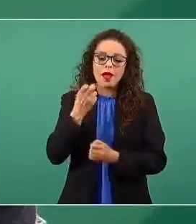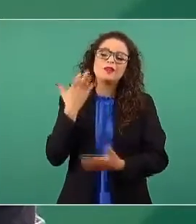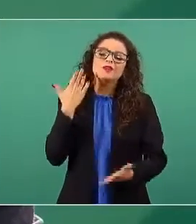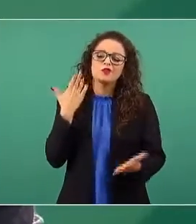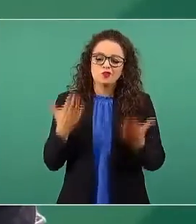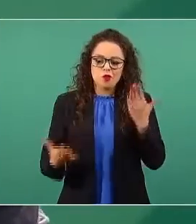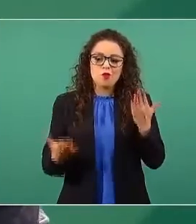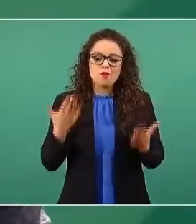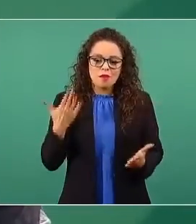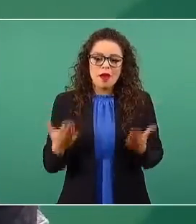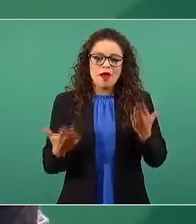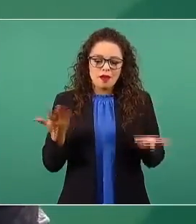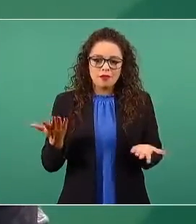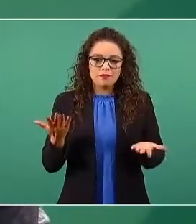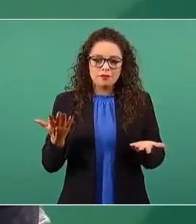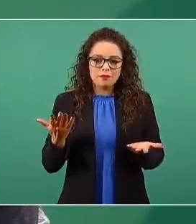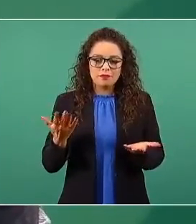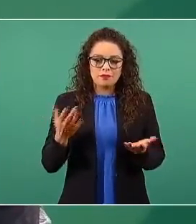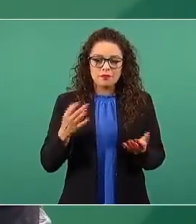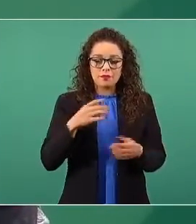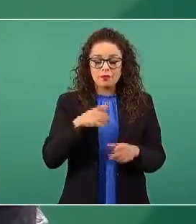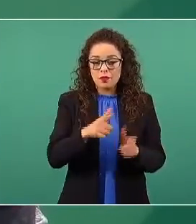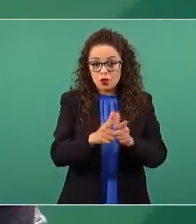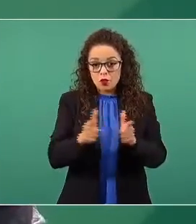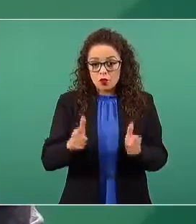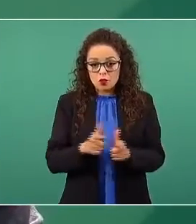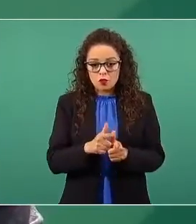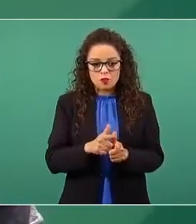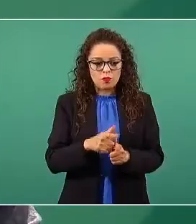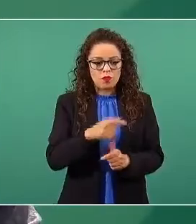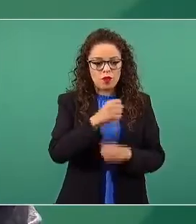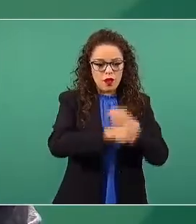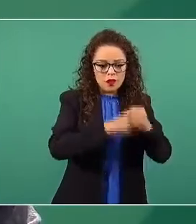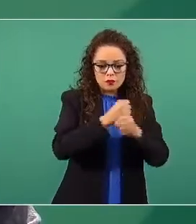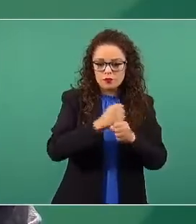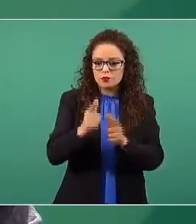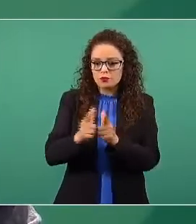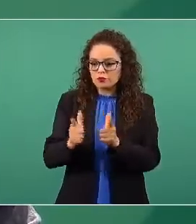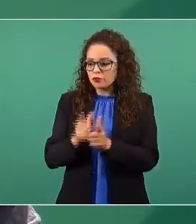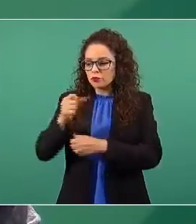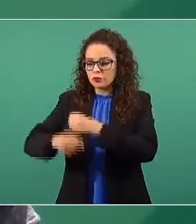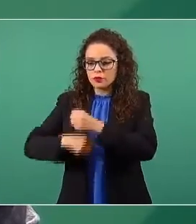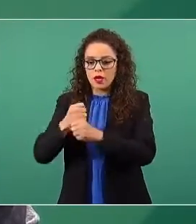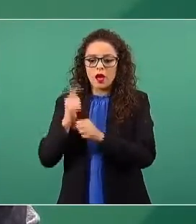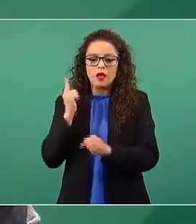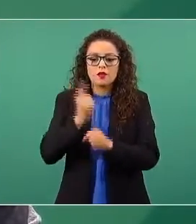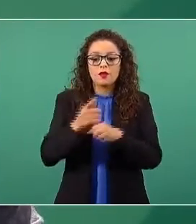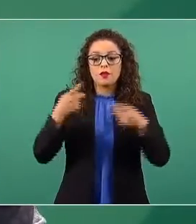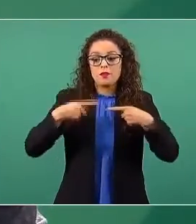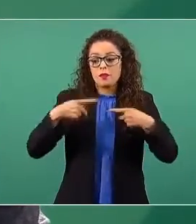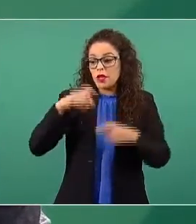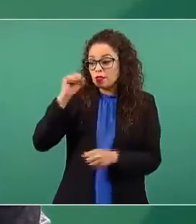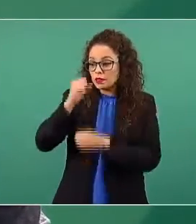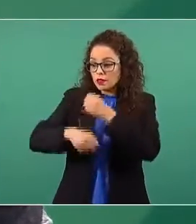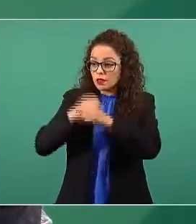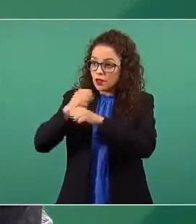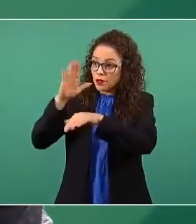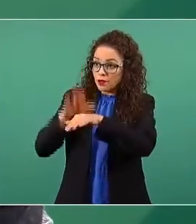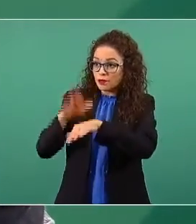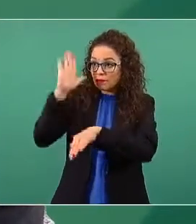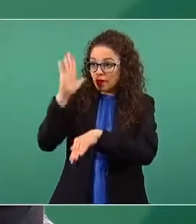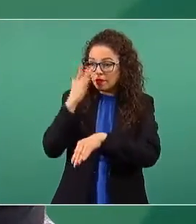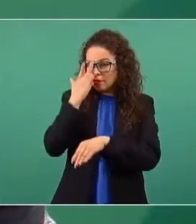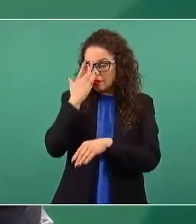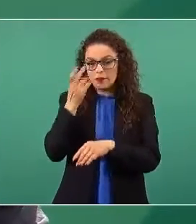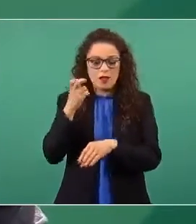comparaciones. Edad por edad o grupo de edad por grupo de edad, y lo que vemos es que en personas de 60 y más esa